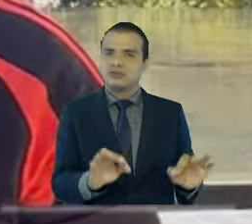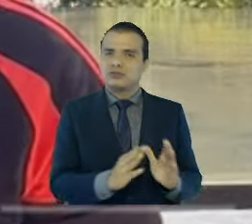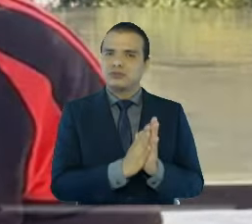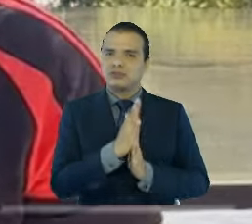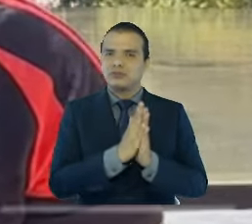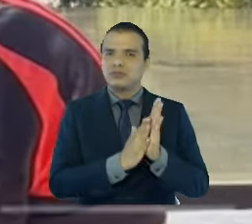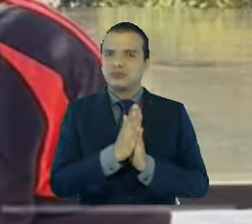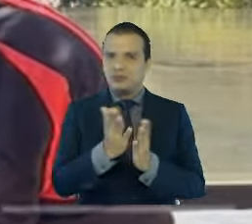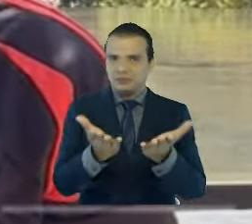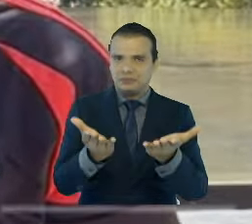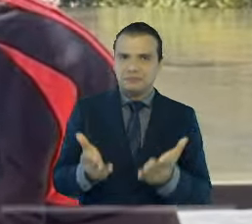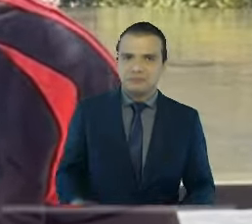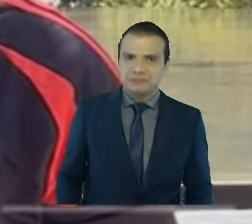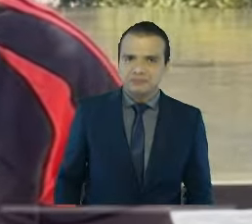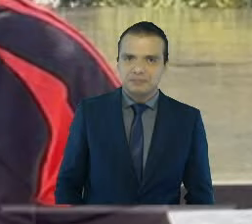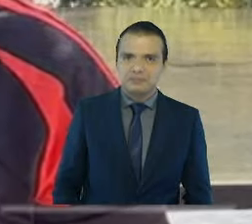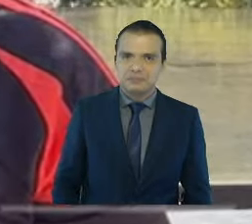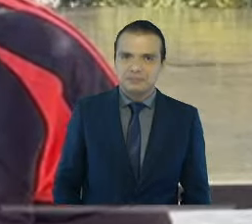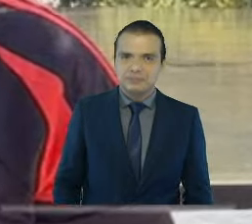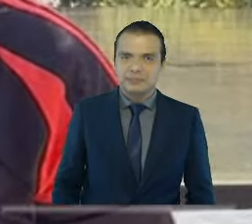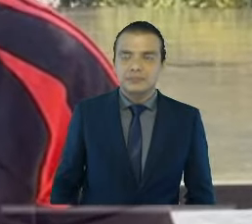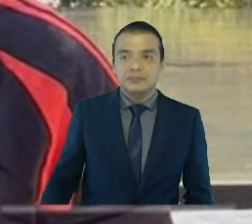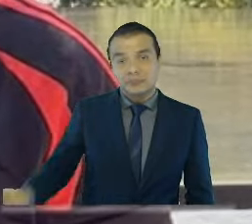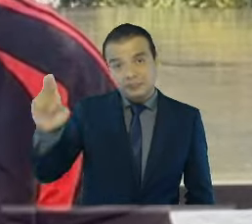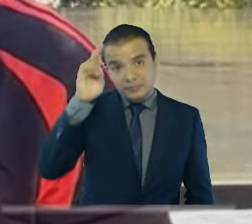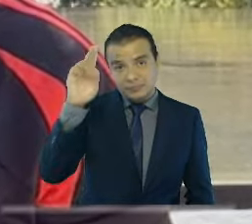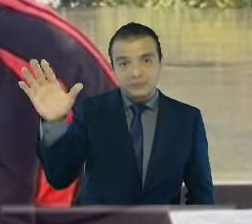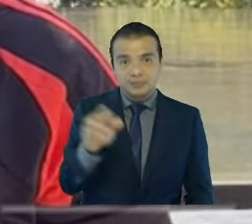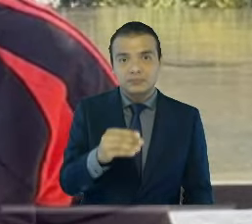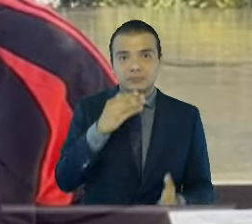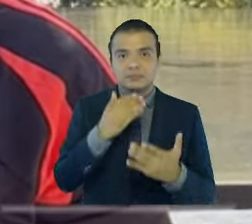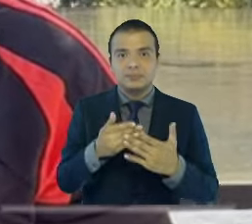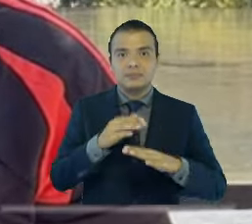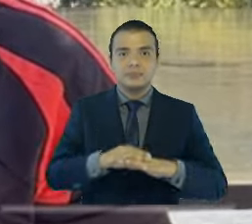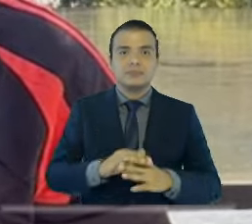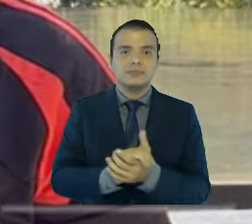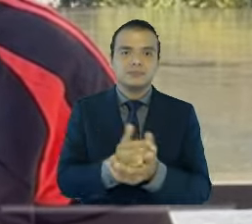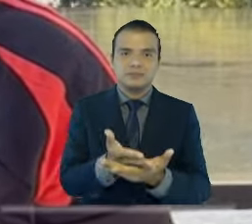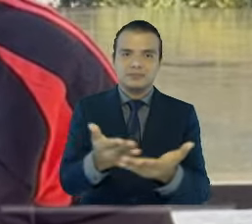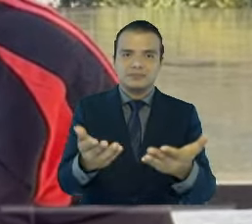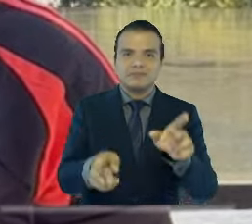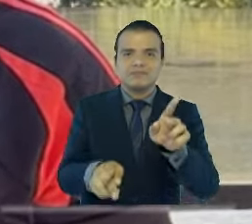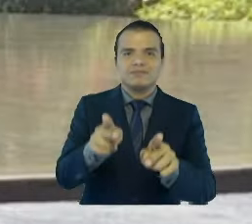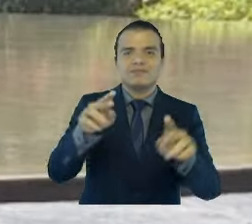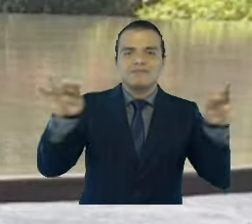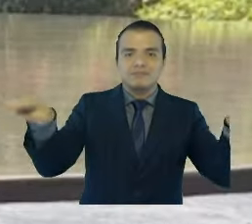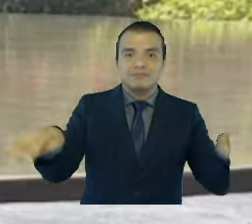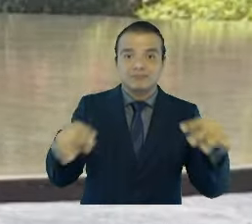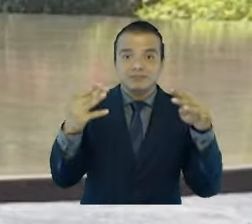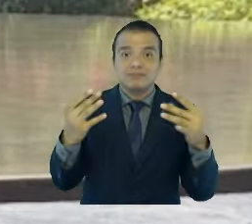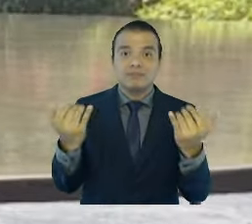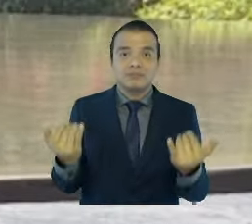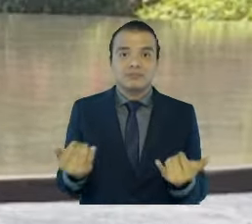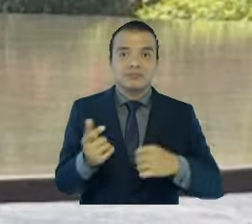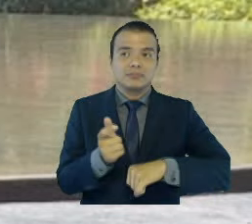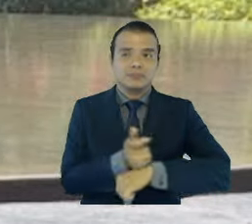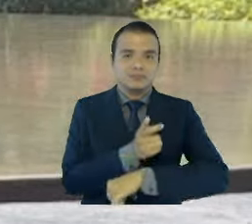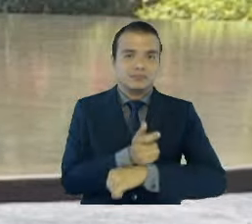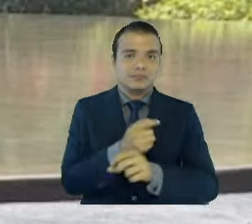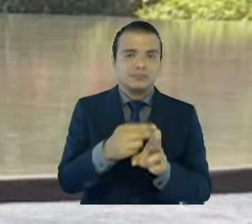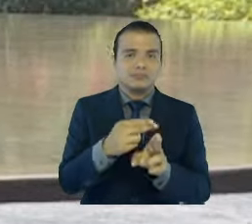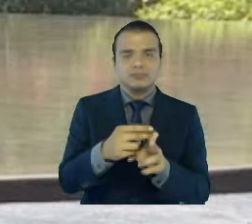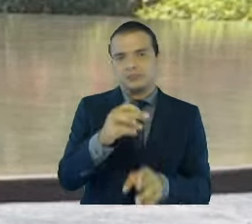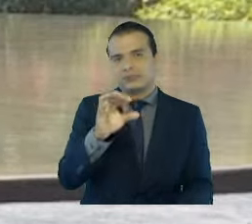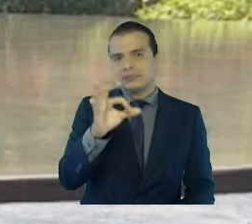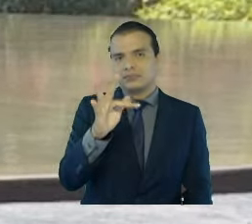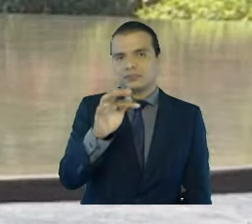tricolor Hola Qué tal Buenas tardes y buenas tardes a todos los televidentes Así es estamos afuera del Colombia enfrentará